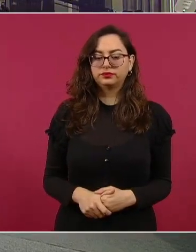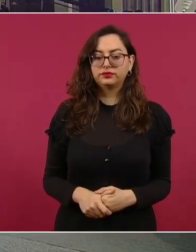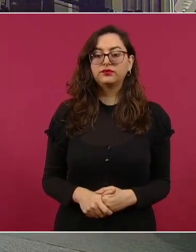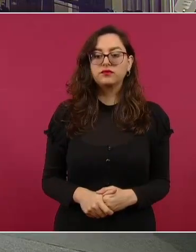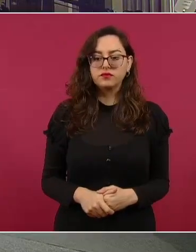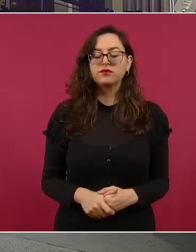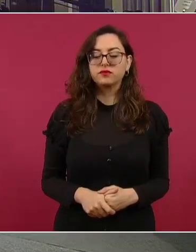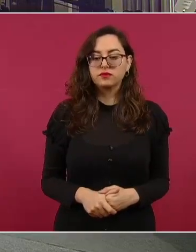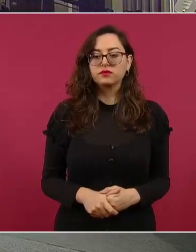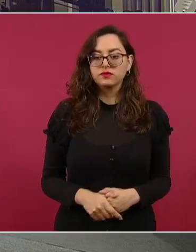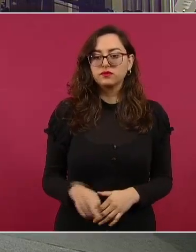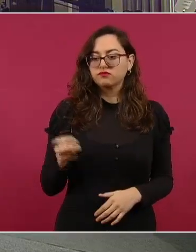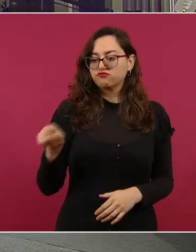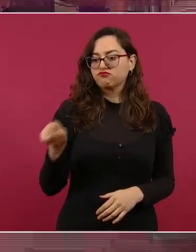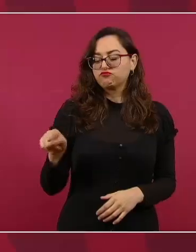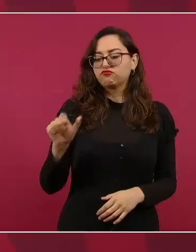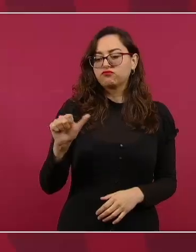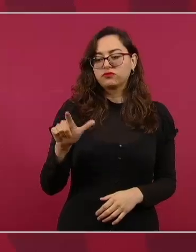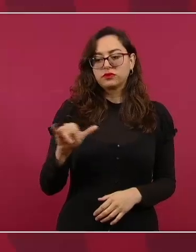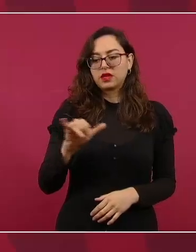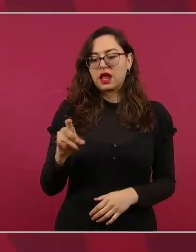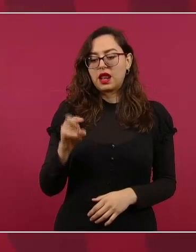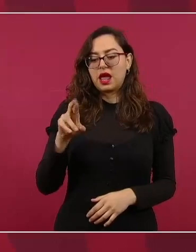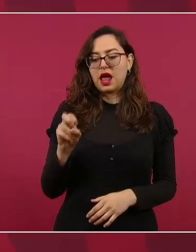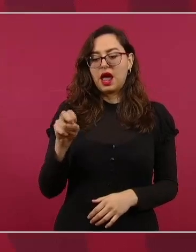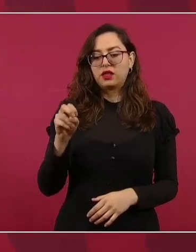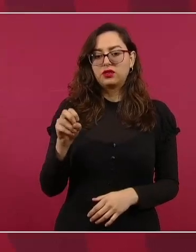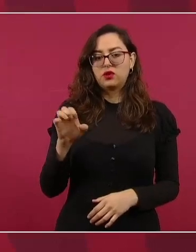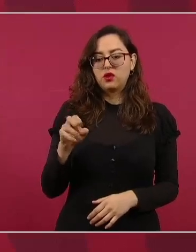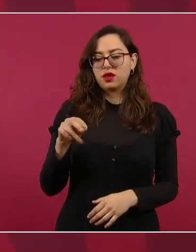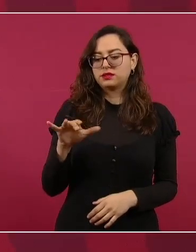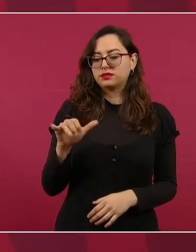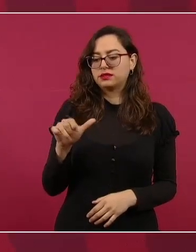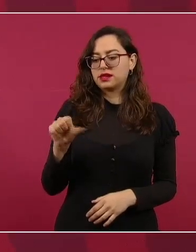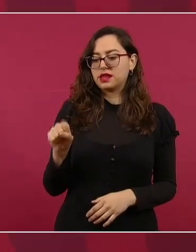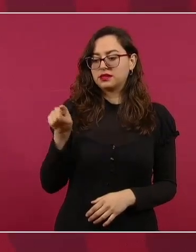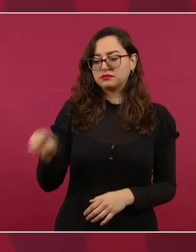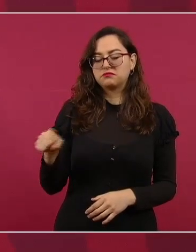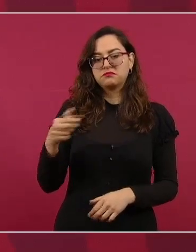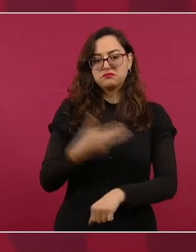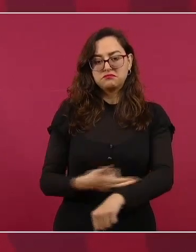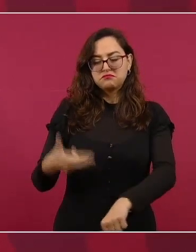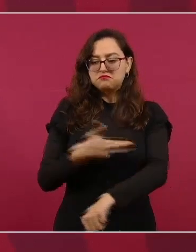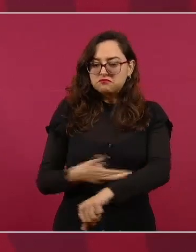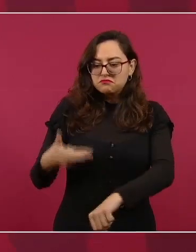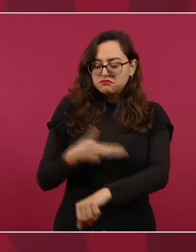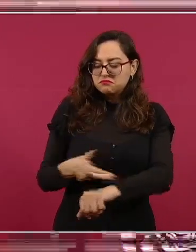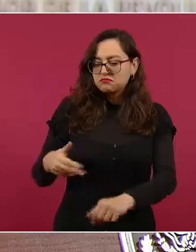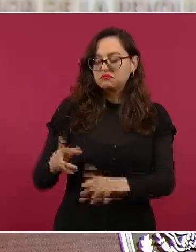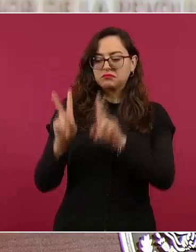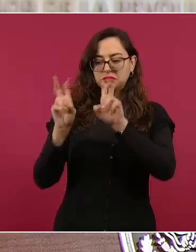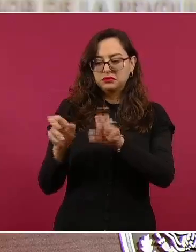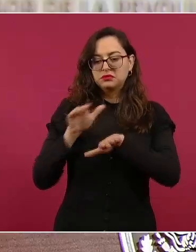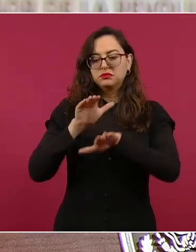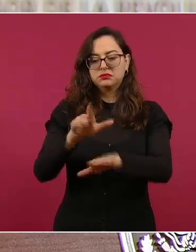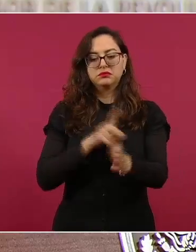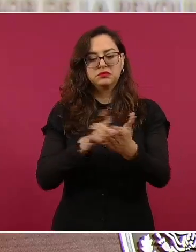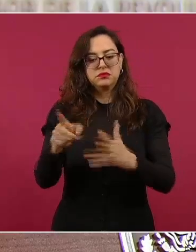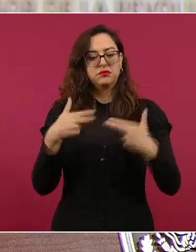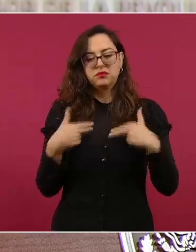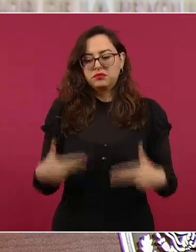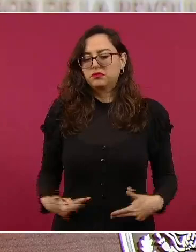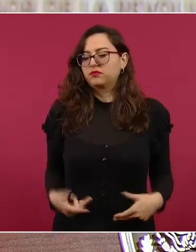Alejandro Encinas en todo lo que está llevando a cabo para la defensa de los derechos humanos